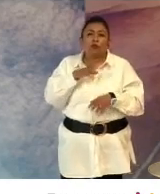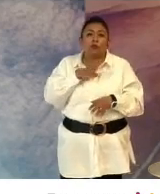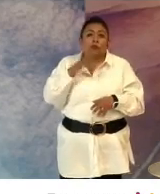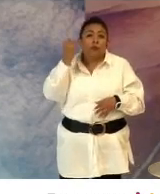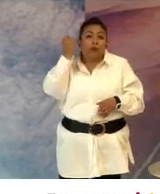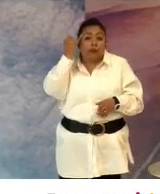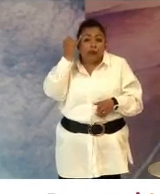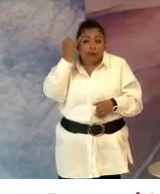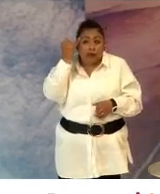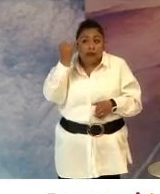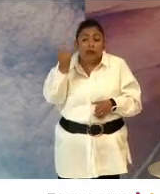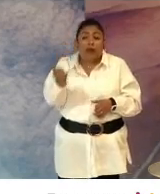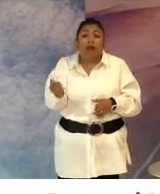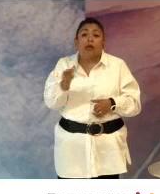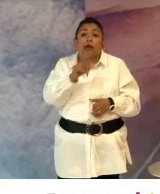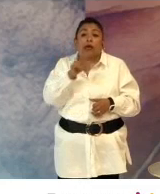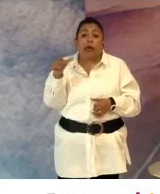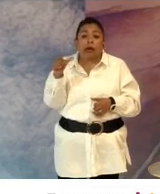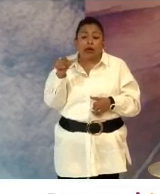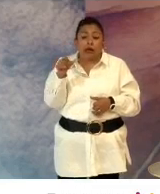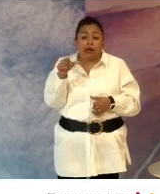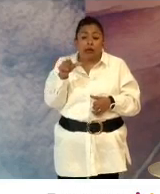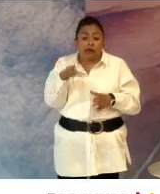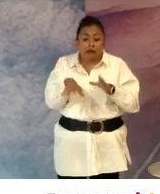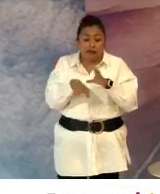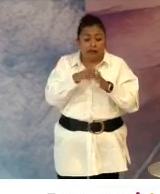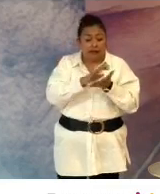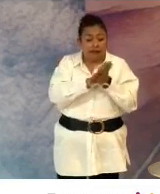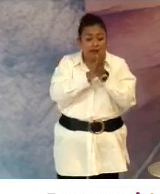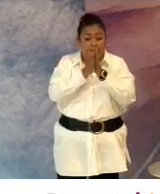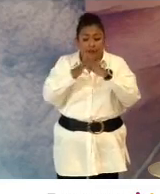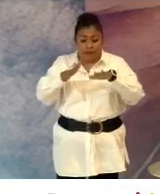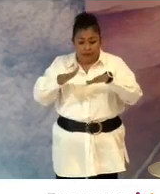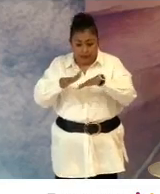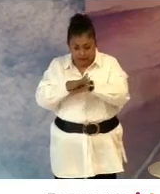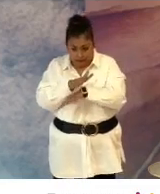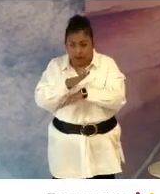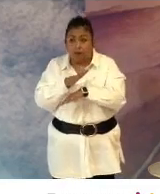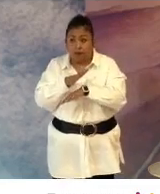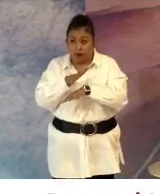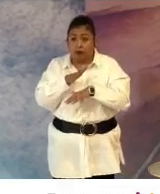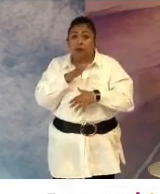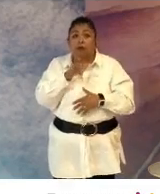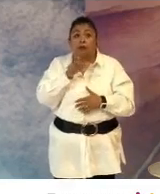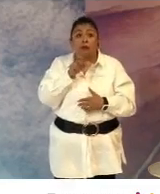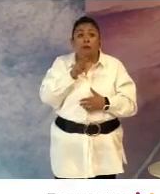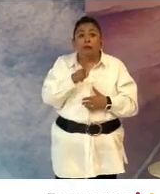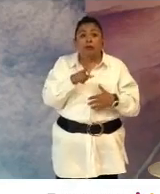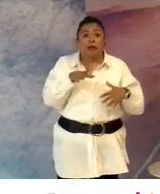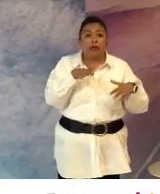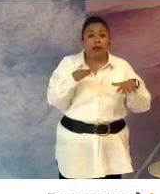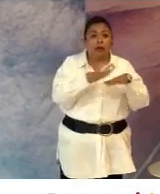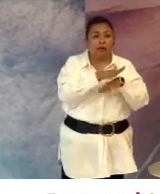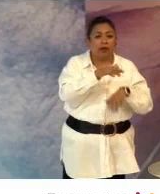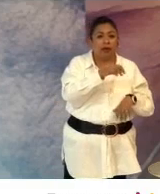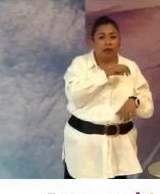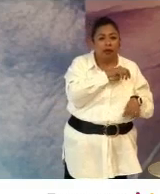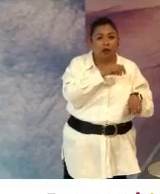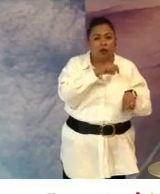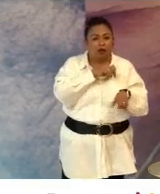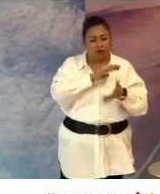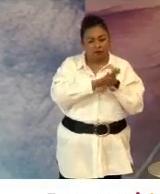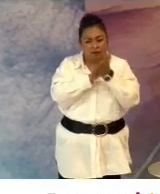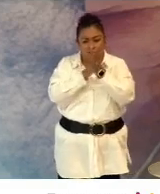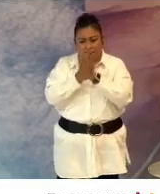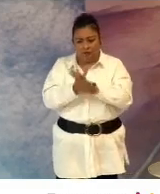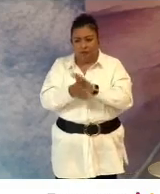la idea de ir desde la extracción a la regeneración y con ir de ego a ego, de